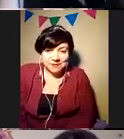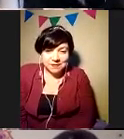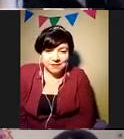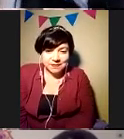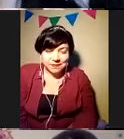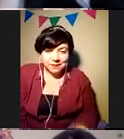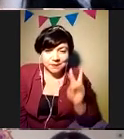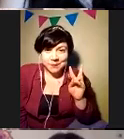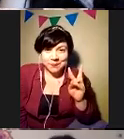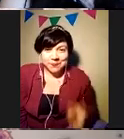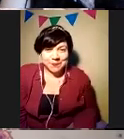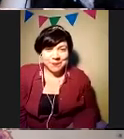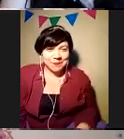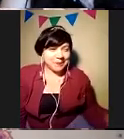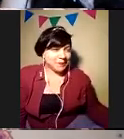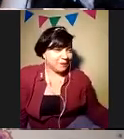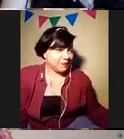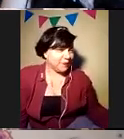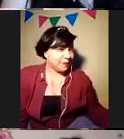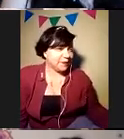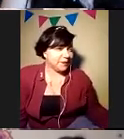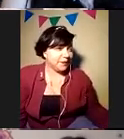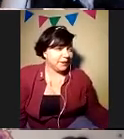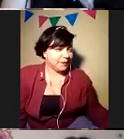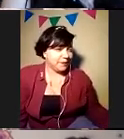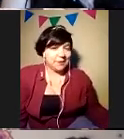Sociología, Belén. Hola Belén, ¿cómo estás?